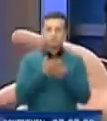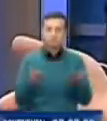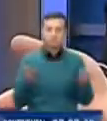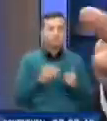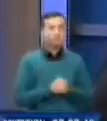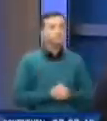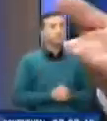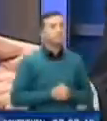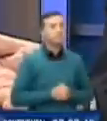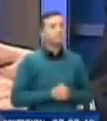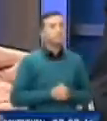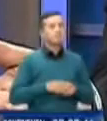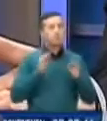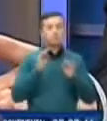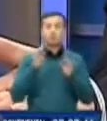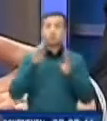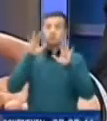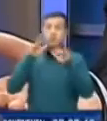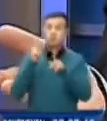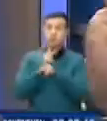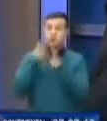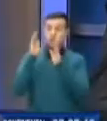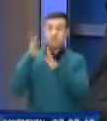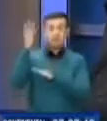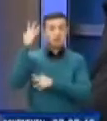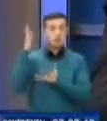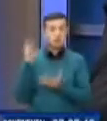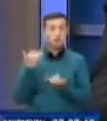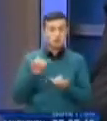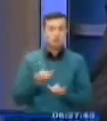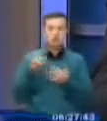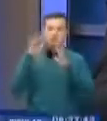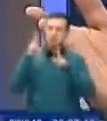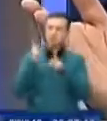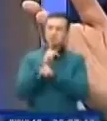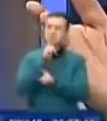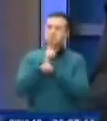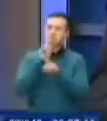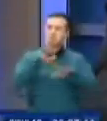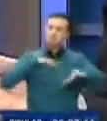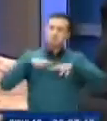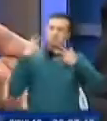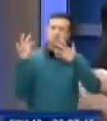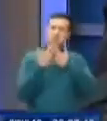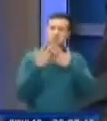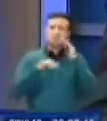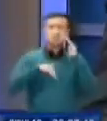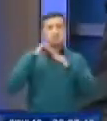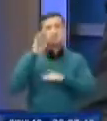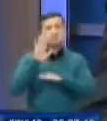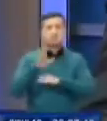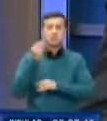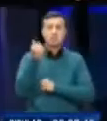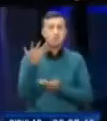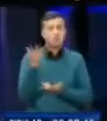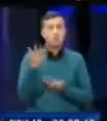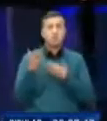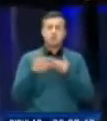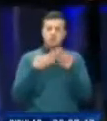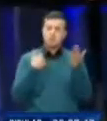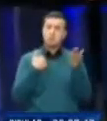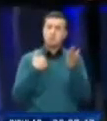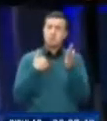donde se involucra en la secretaria de riesgos no había y hoy día tenemos una secretaria que coordina no hay incremento de retirar nuestra libremente